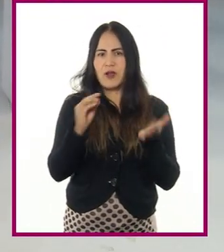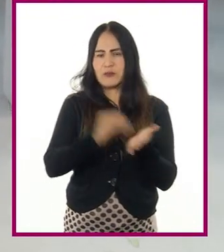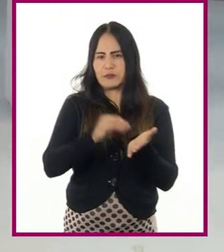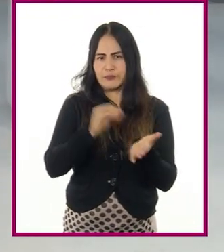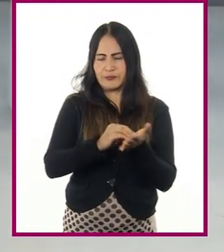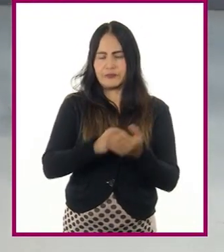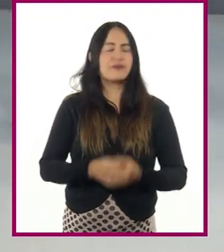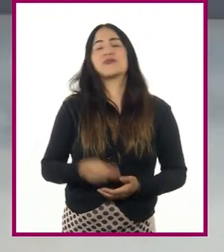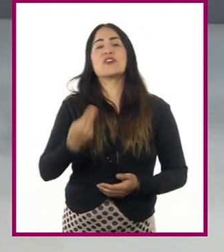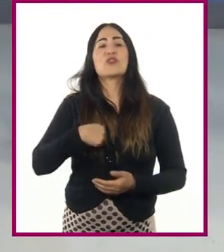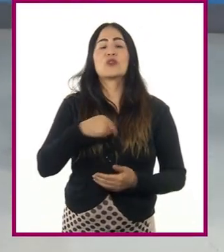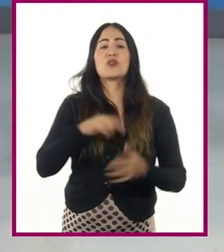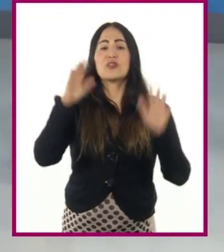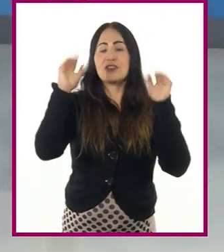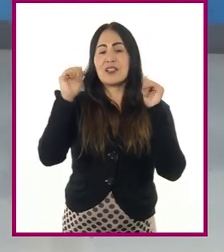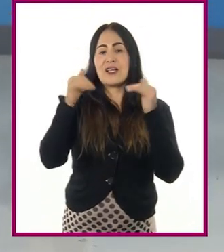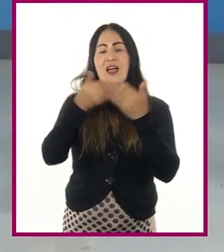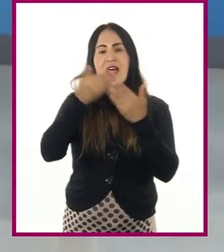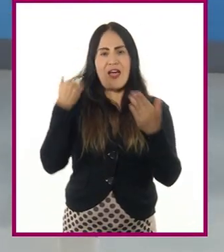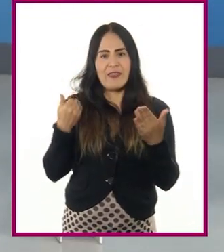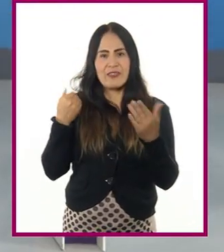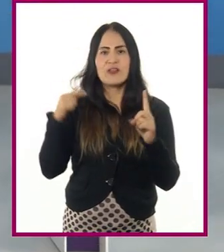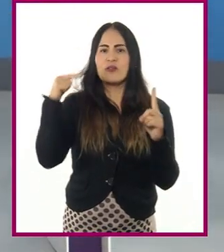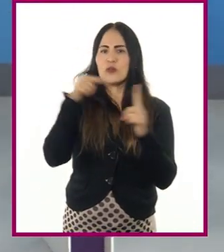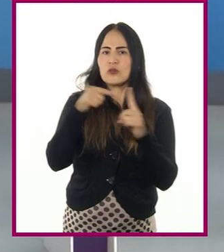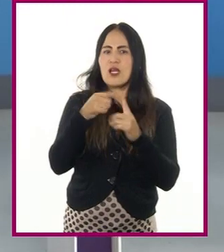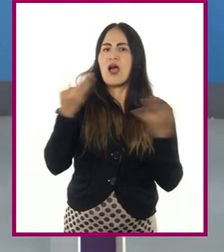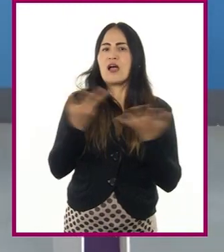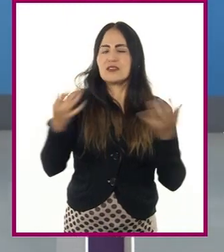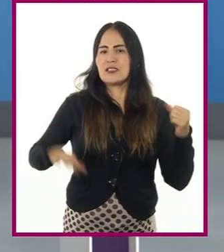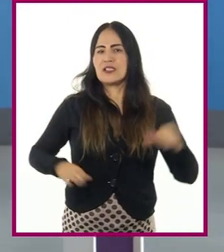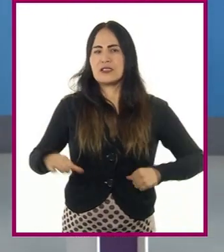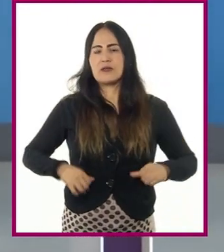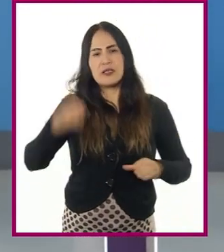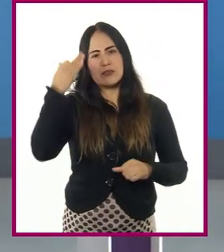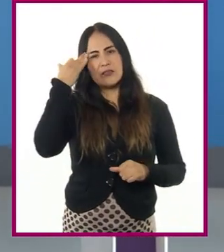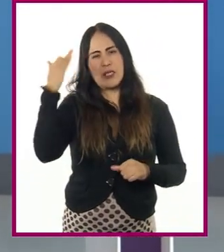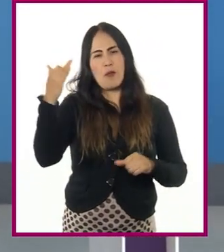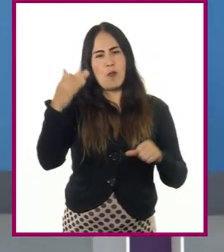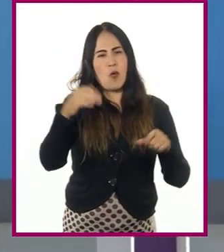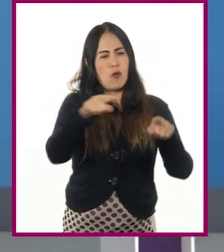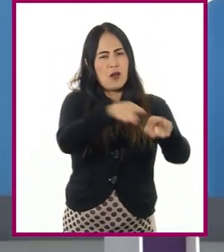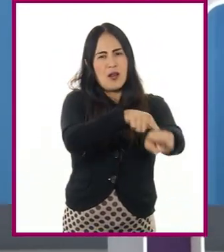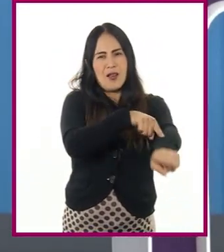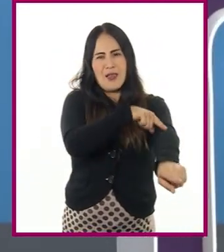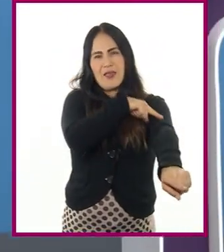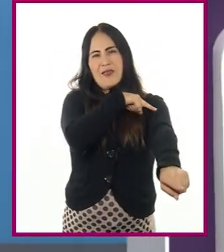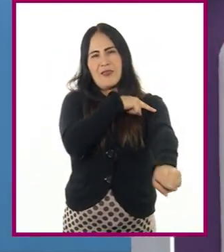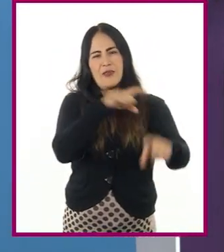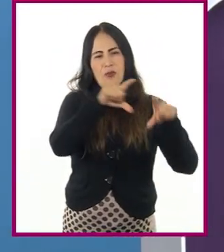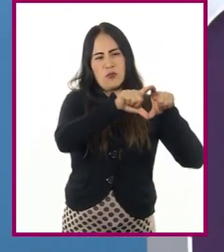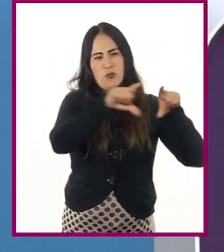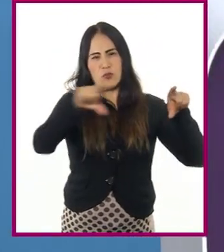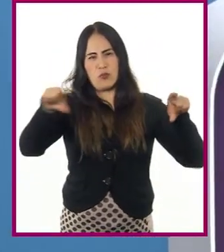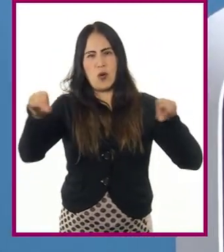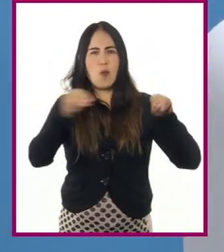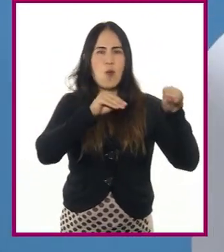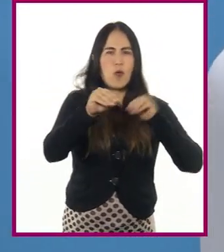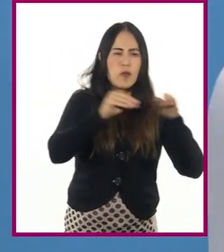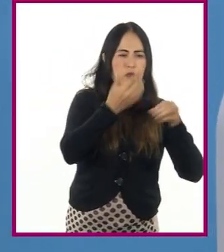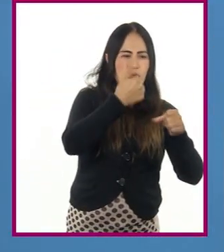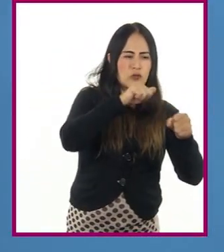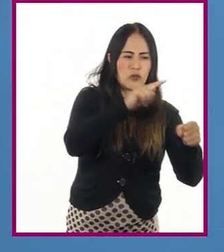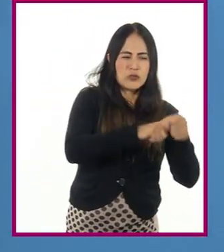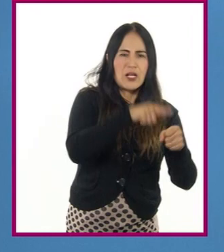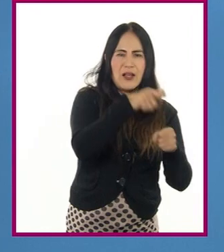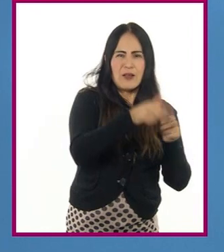Antes de despedirnos, les tengo un reto. Elaboren una línea del tiempo donde señalen los distintos movimientos sociales, desde